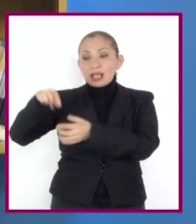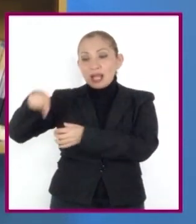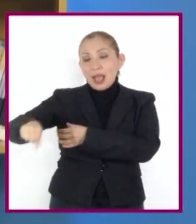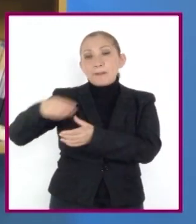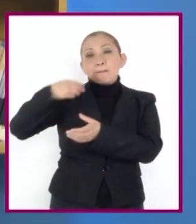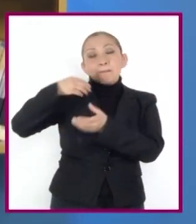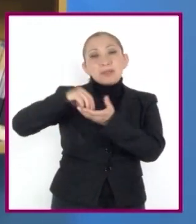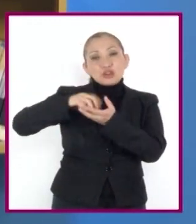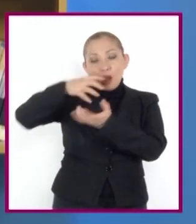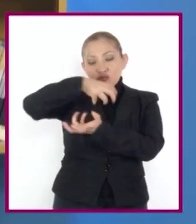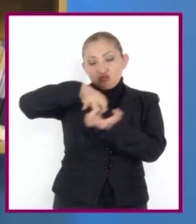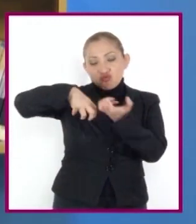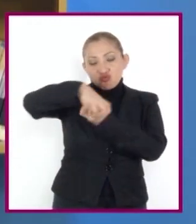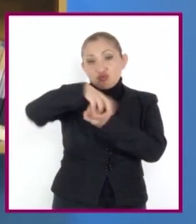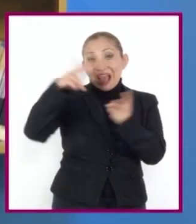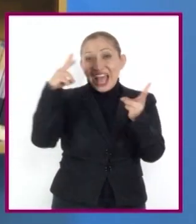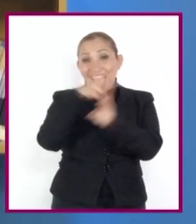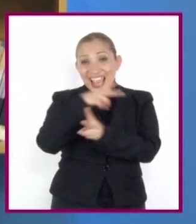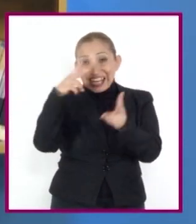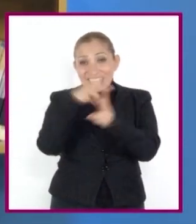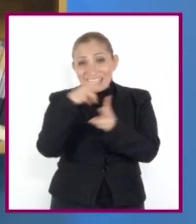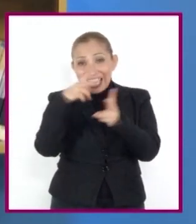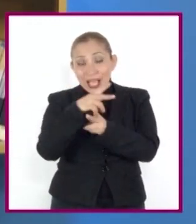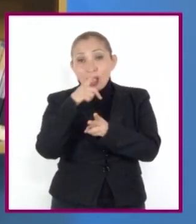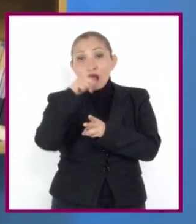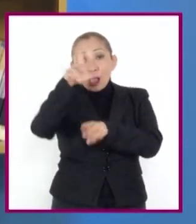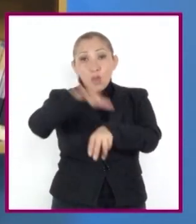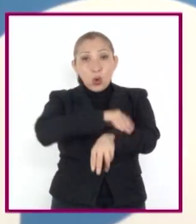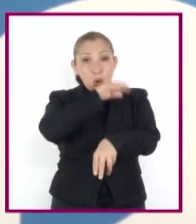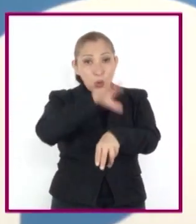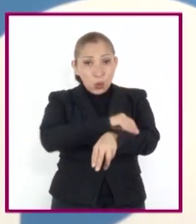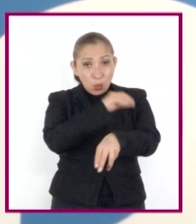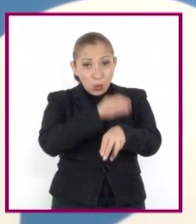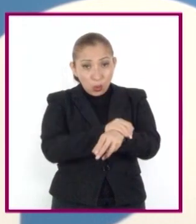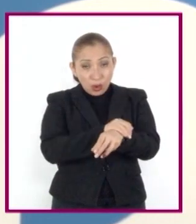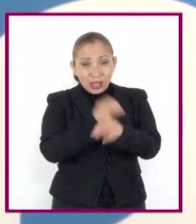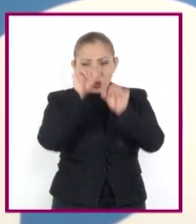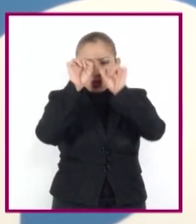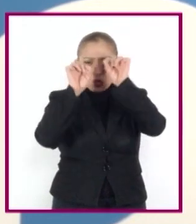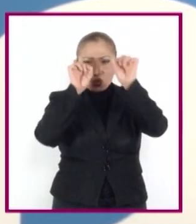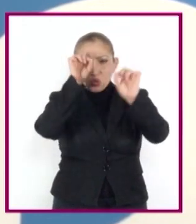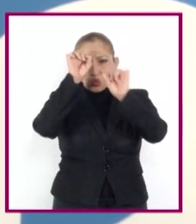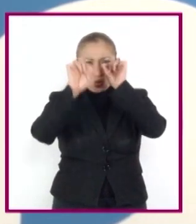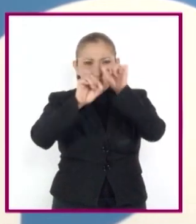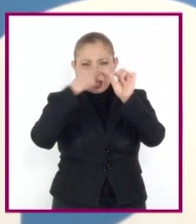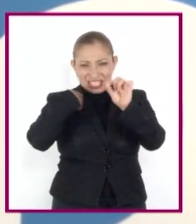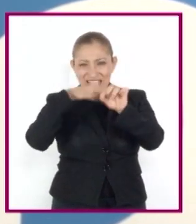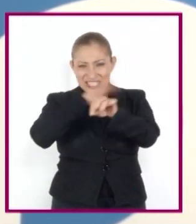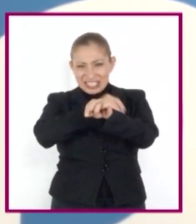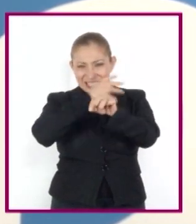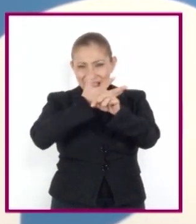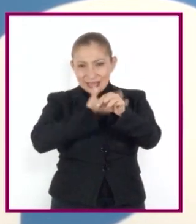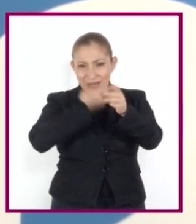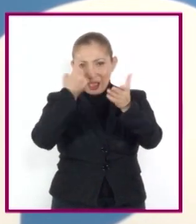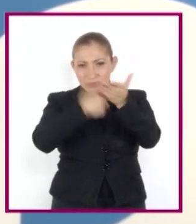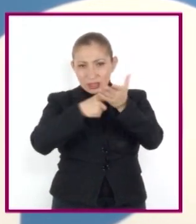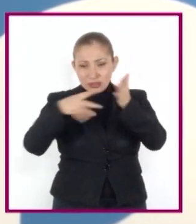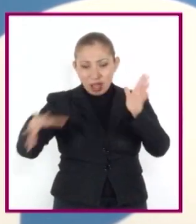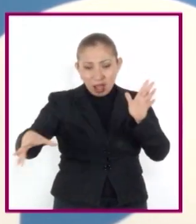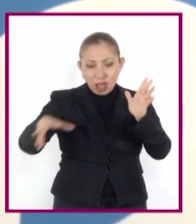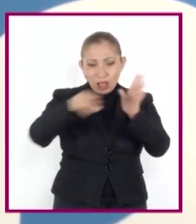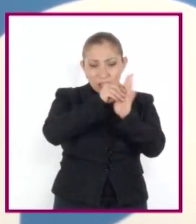la pintura se mezcla con el aire cargándola eléctricamente. Las partículas cargadas eléctricamente se adhieren a